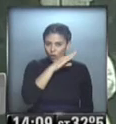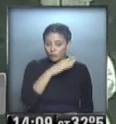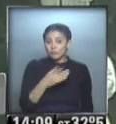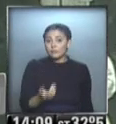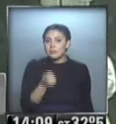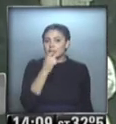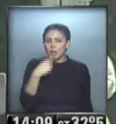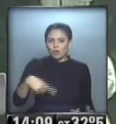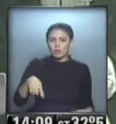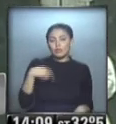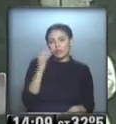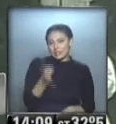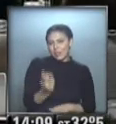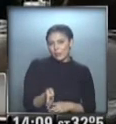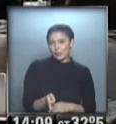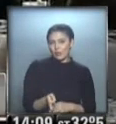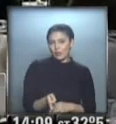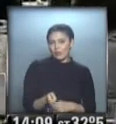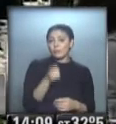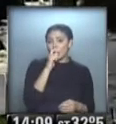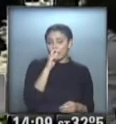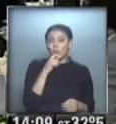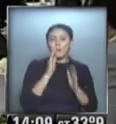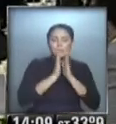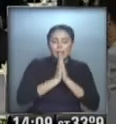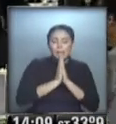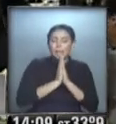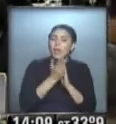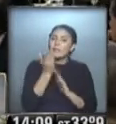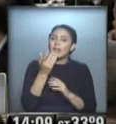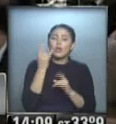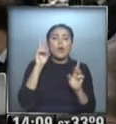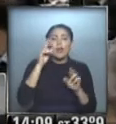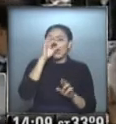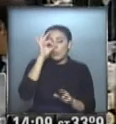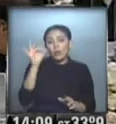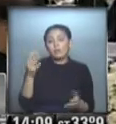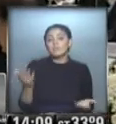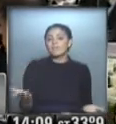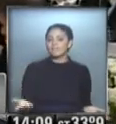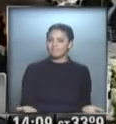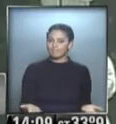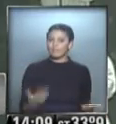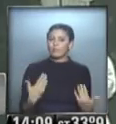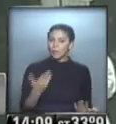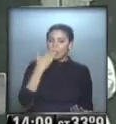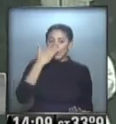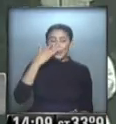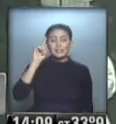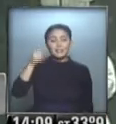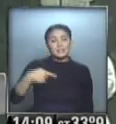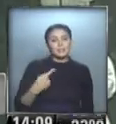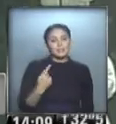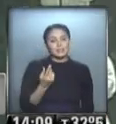ocurrir cosas que esperamos, que rezamos y tenemos la esperanza de que no ocurran, podrían tornarse